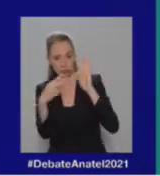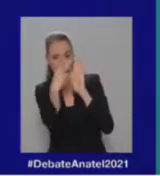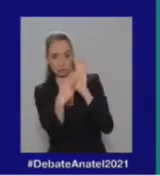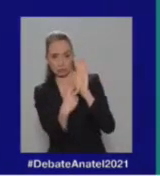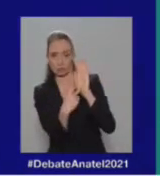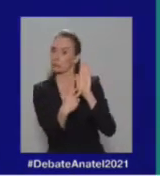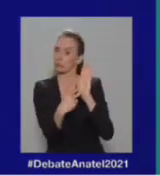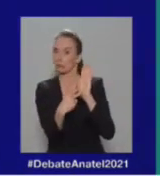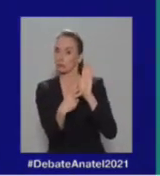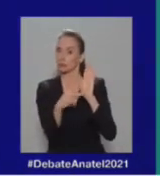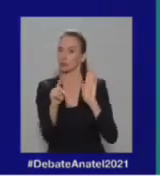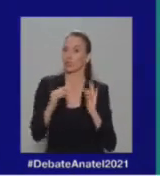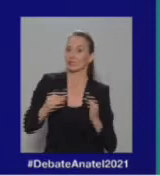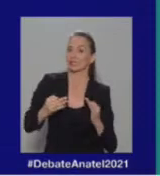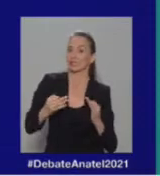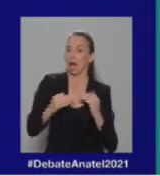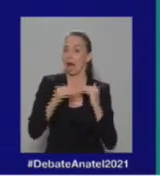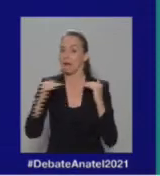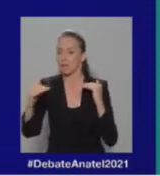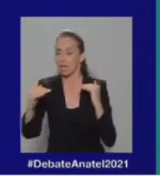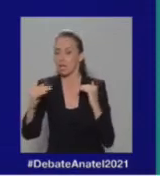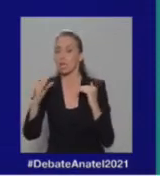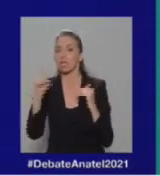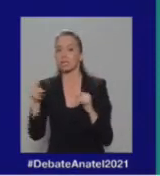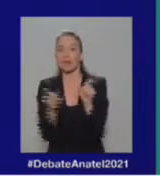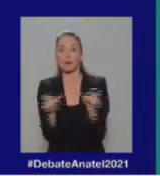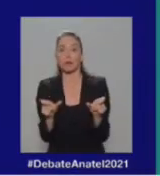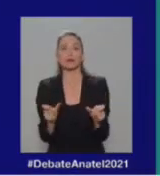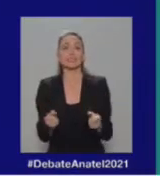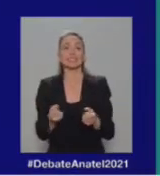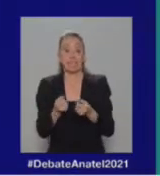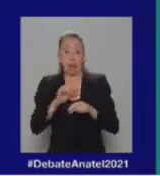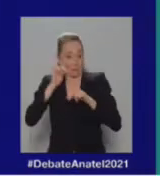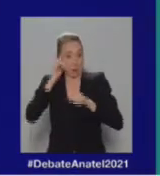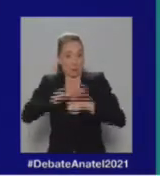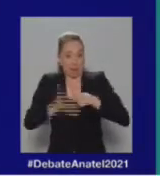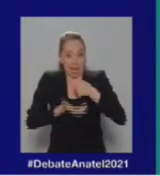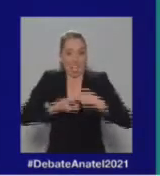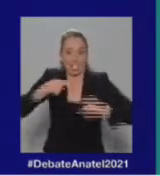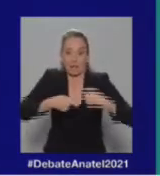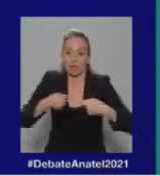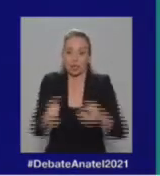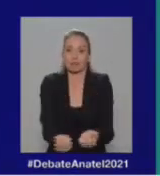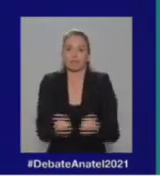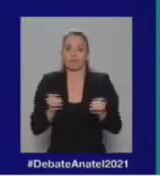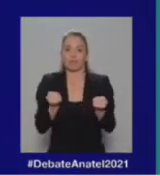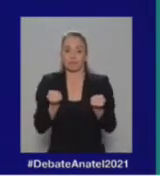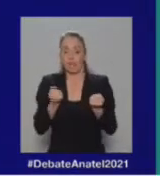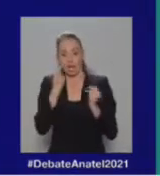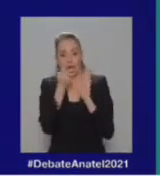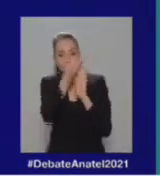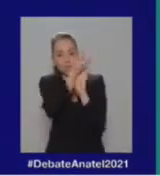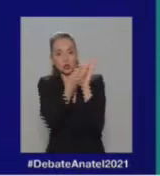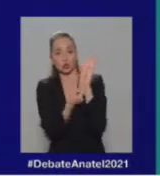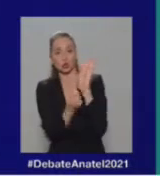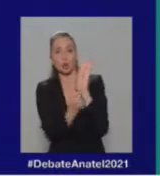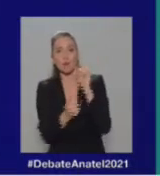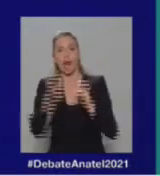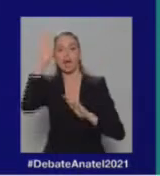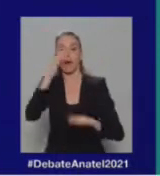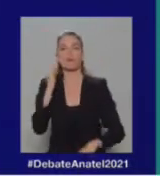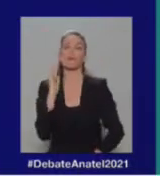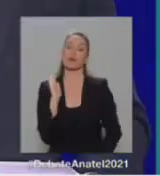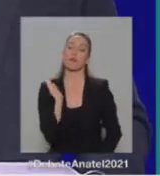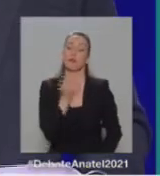disponible a toda investigación, ya sea en sede judicial o mediante los protocolos que han establecido nuestras compañeras feministas. No tengo nada que esconder.